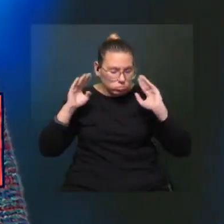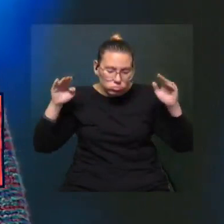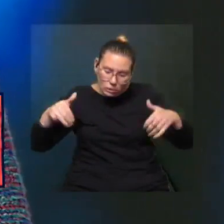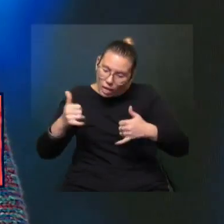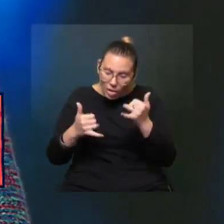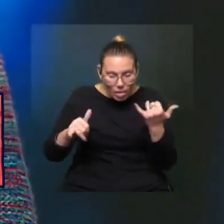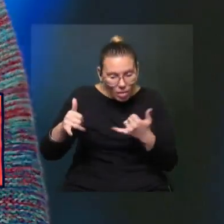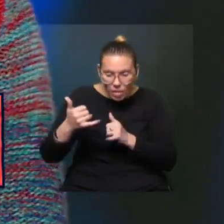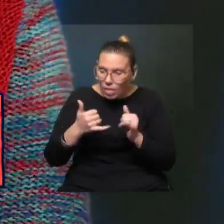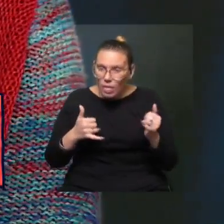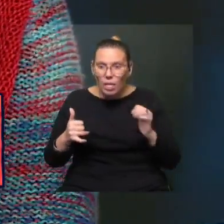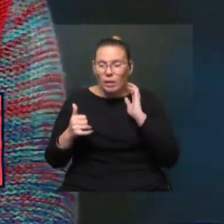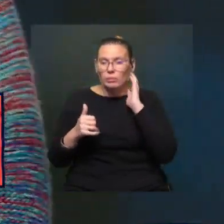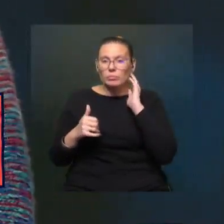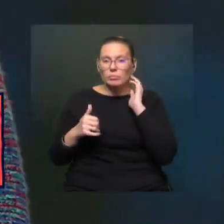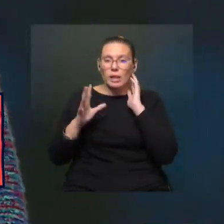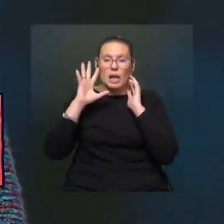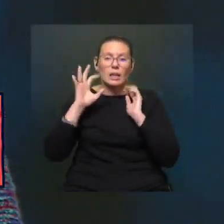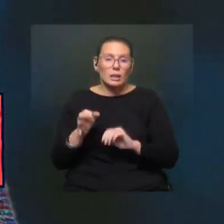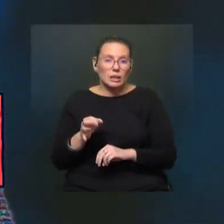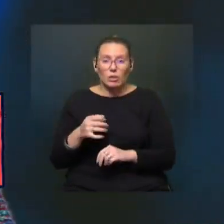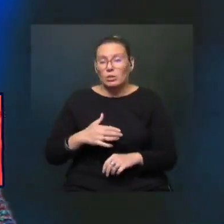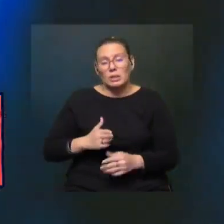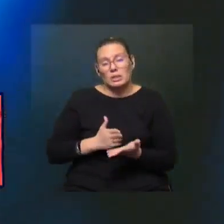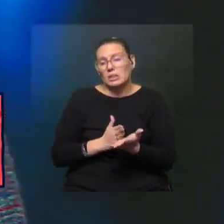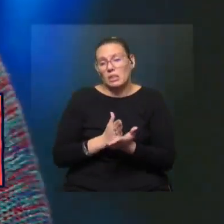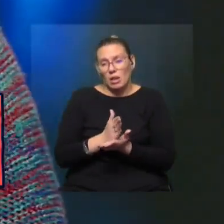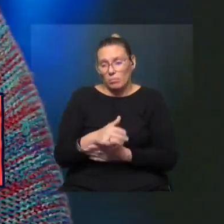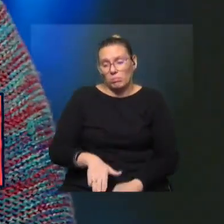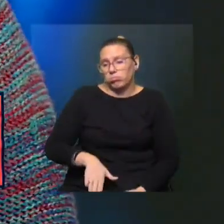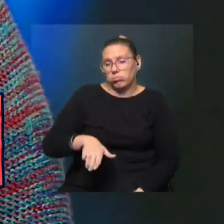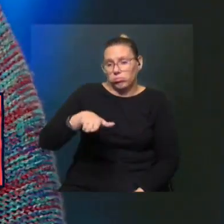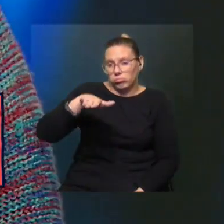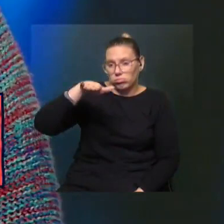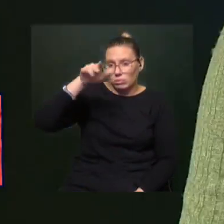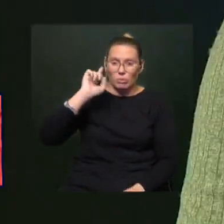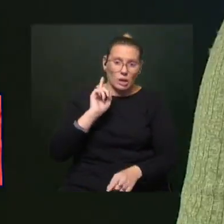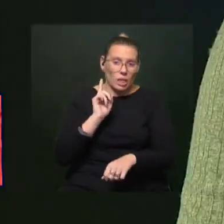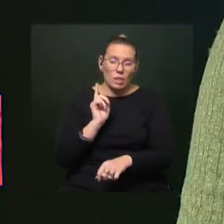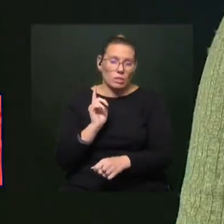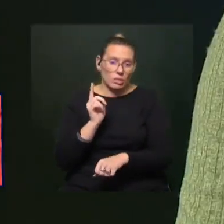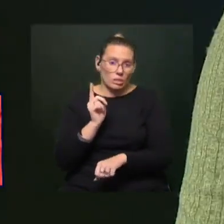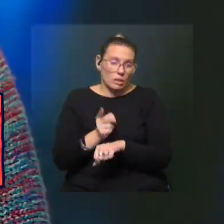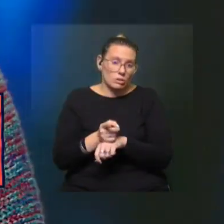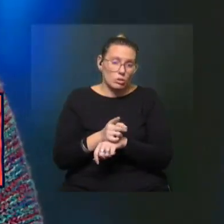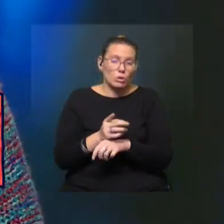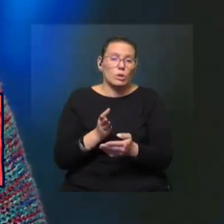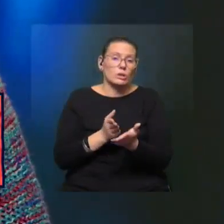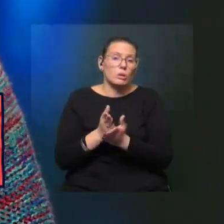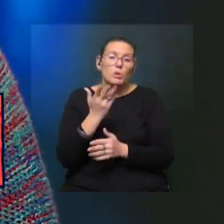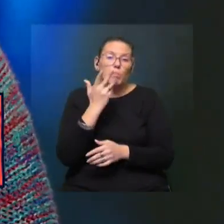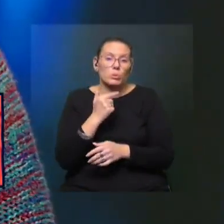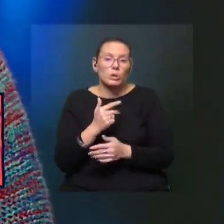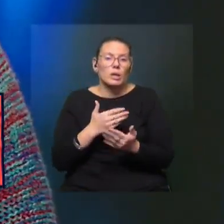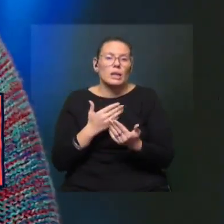sea siempre y fue una decisión que tomaste temprano y siempre me